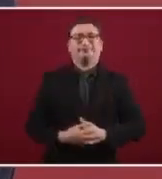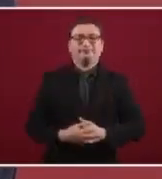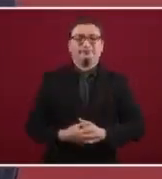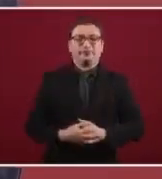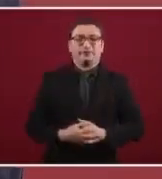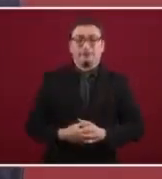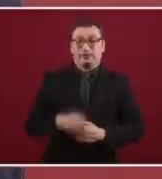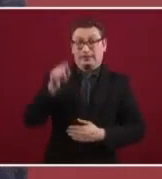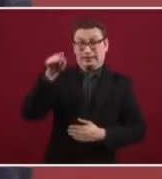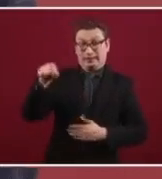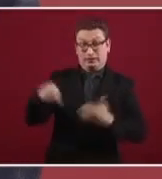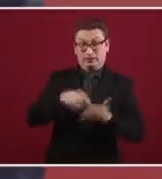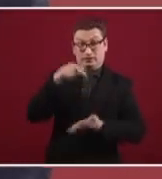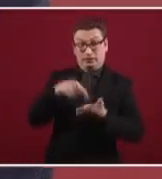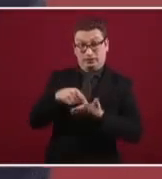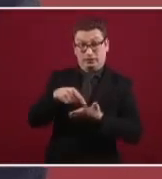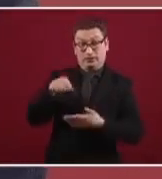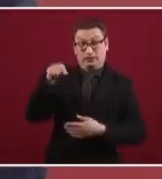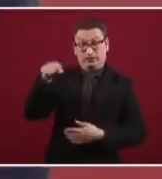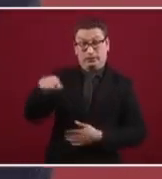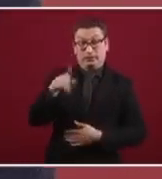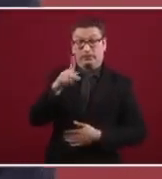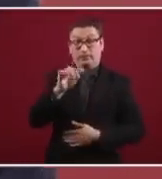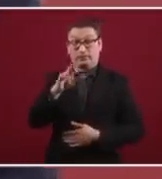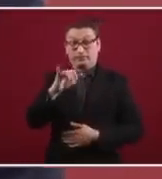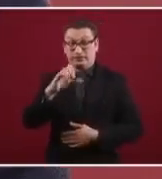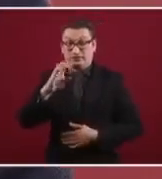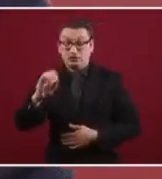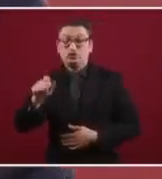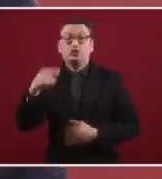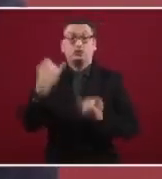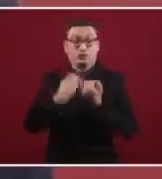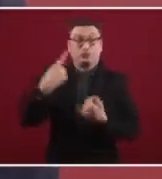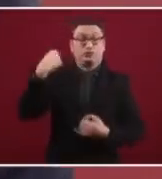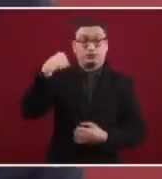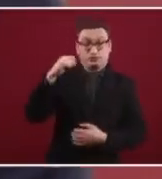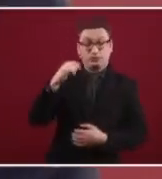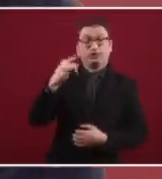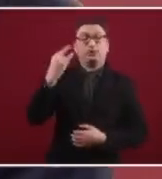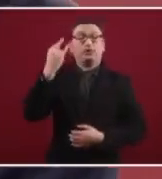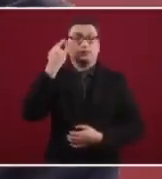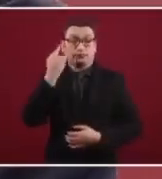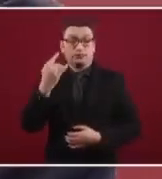en Paraíso, sino en todo Tabasco, parte Campeche, porque se